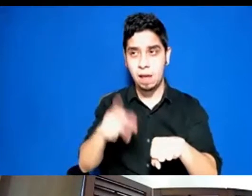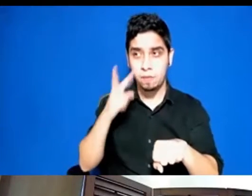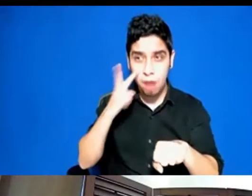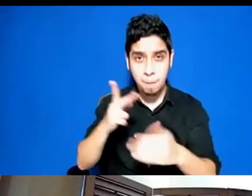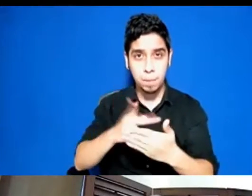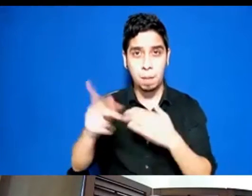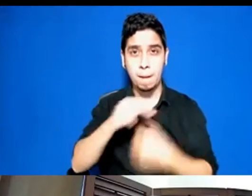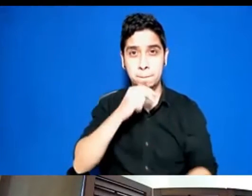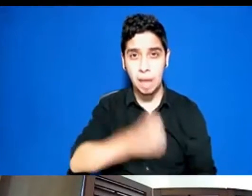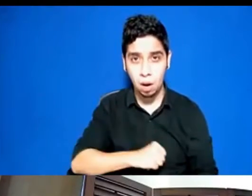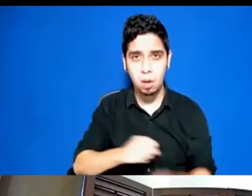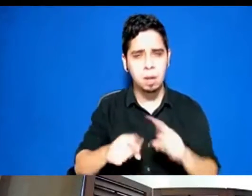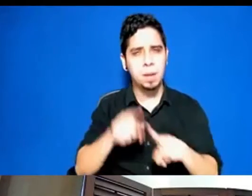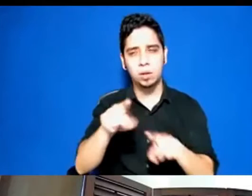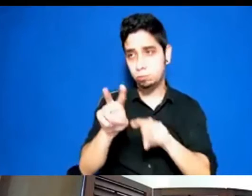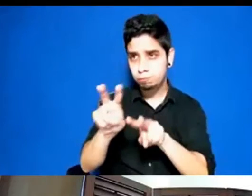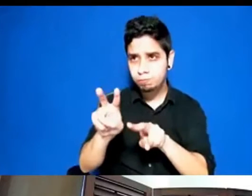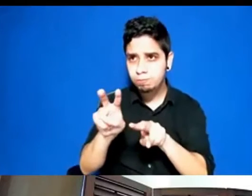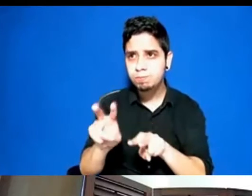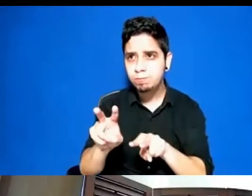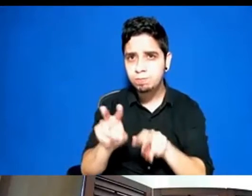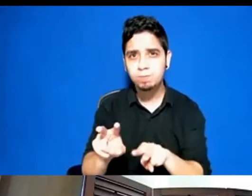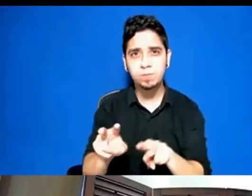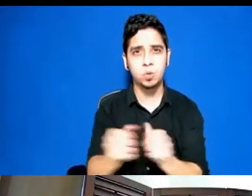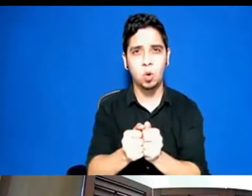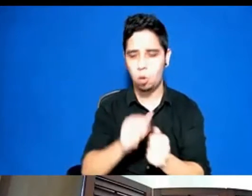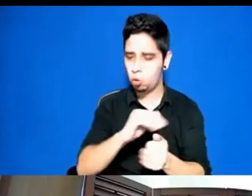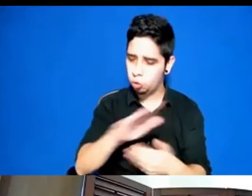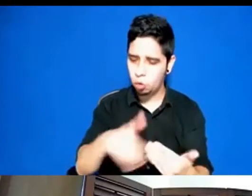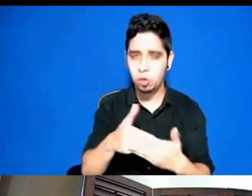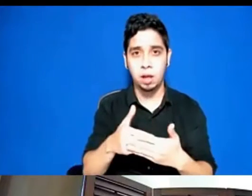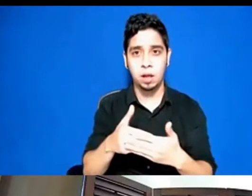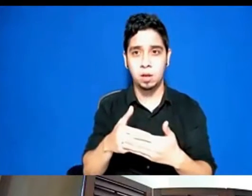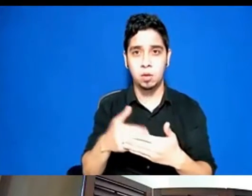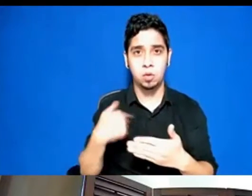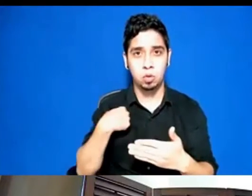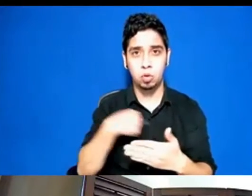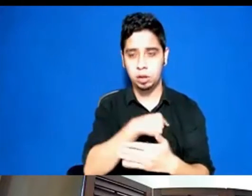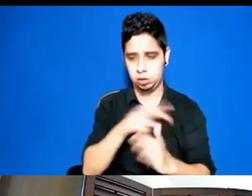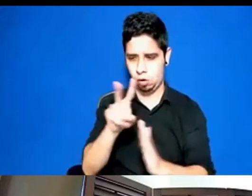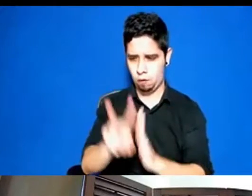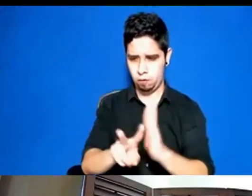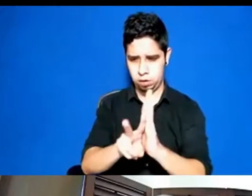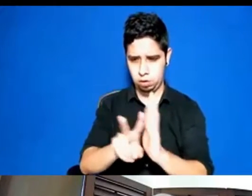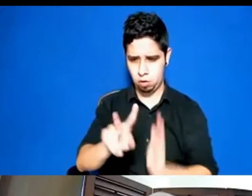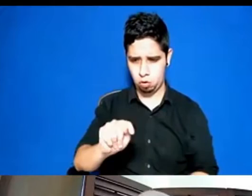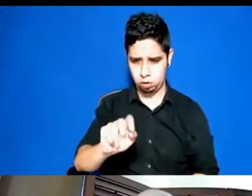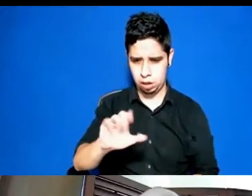Fusión para que, mira, se ponga al día con toda nuestra videoteca, se podría decir,